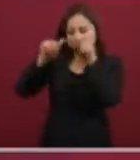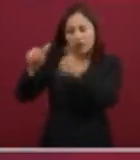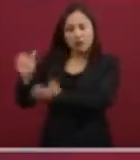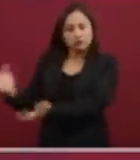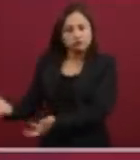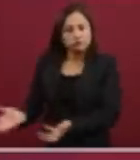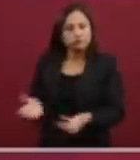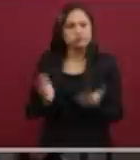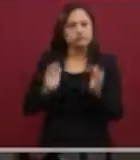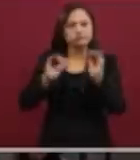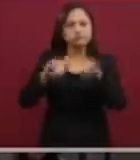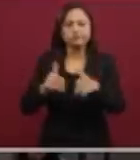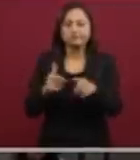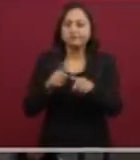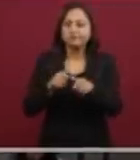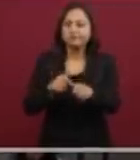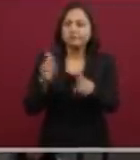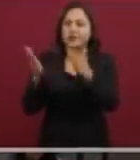tenemos.